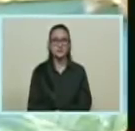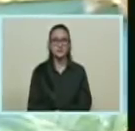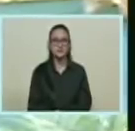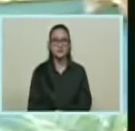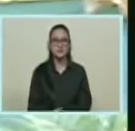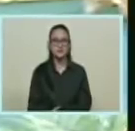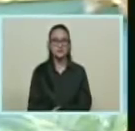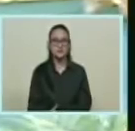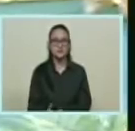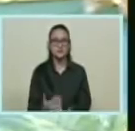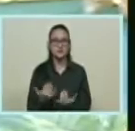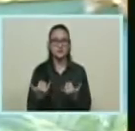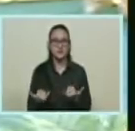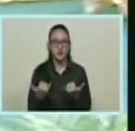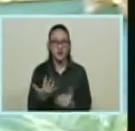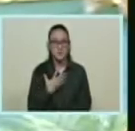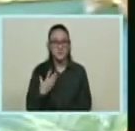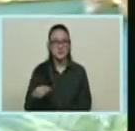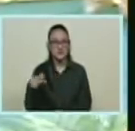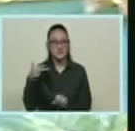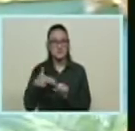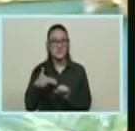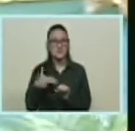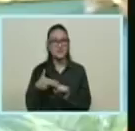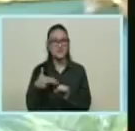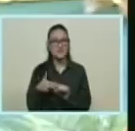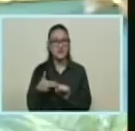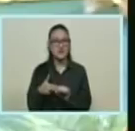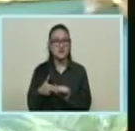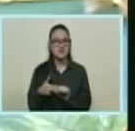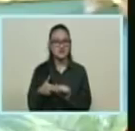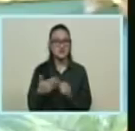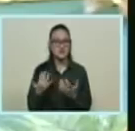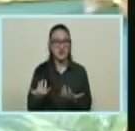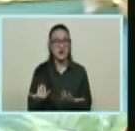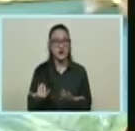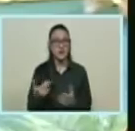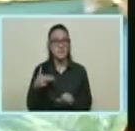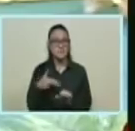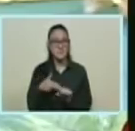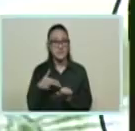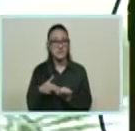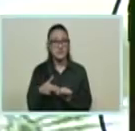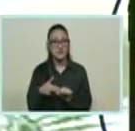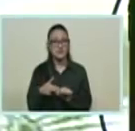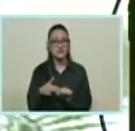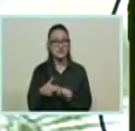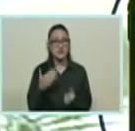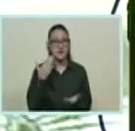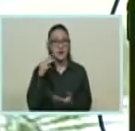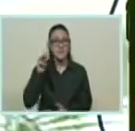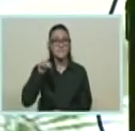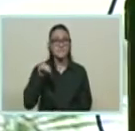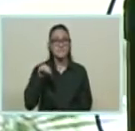el hoy presidente de PDVSA, digno y honesto presidente de PDVSA, mayor